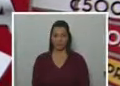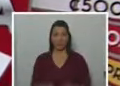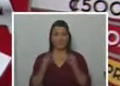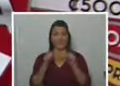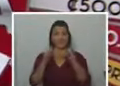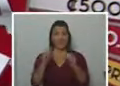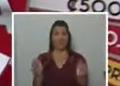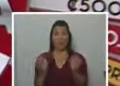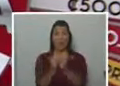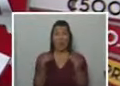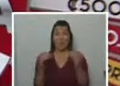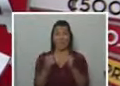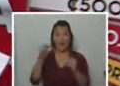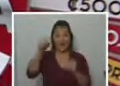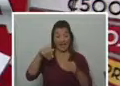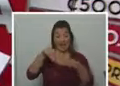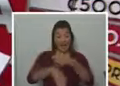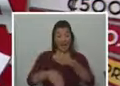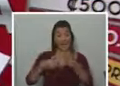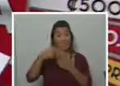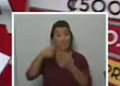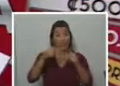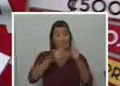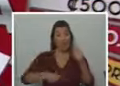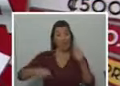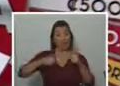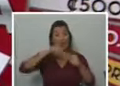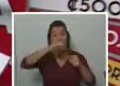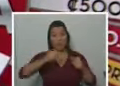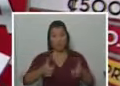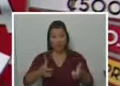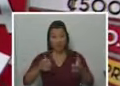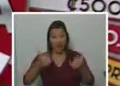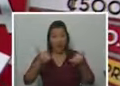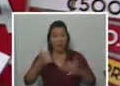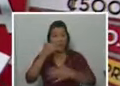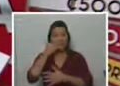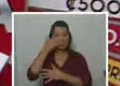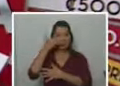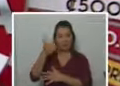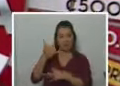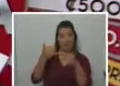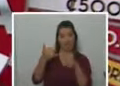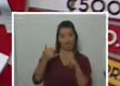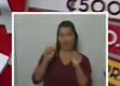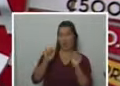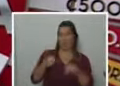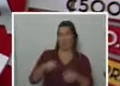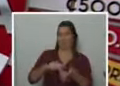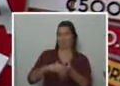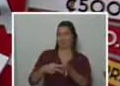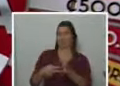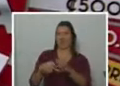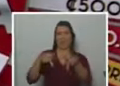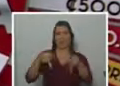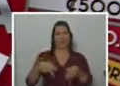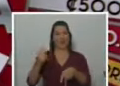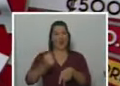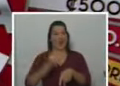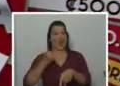Continuamos con más aquí en la Rueda de la Fortuna y vamos a la llamada telefónica, esta llamada que podría resultar millonaria.